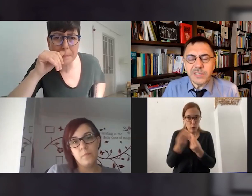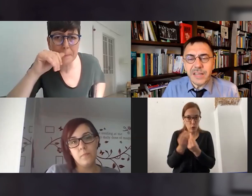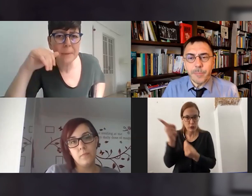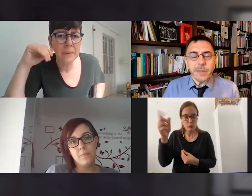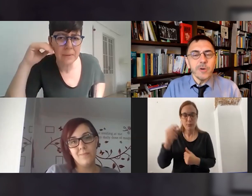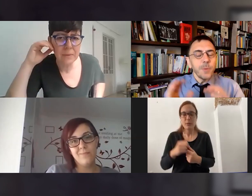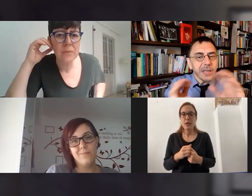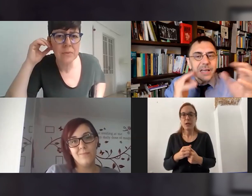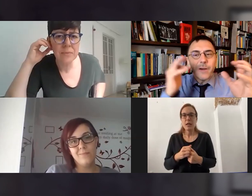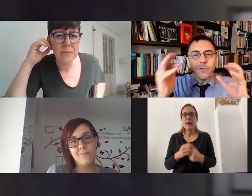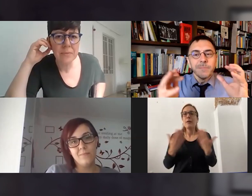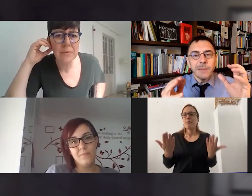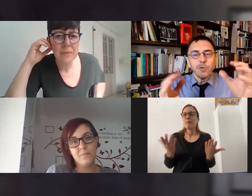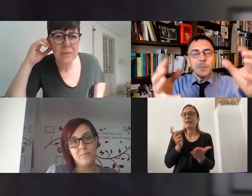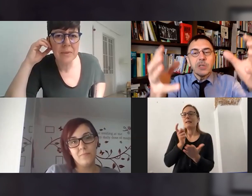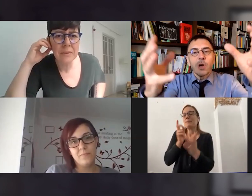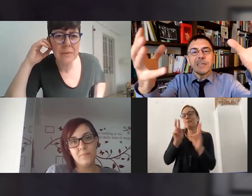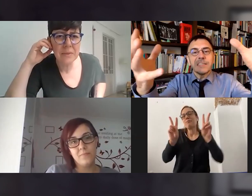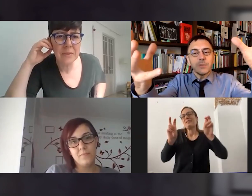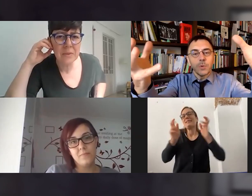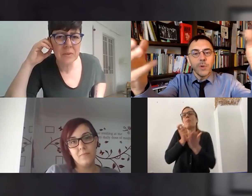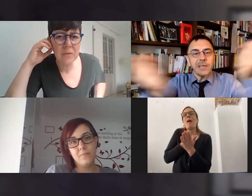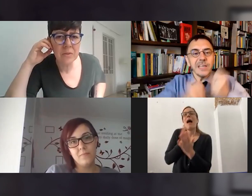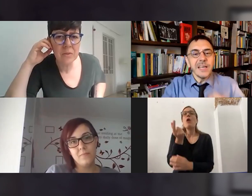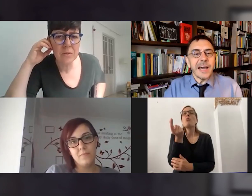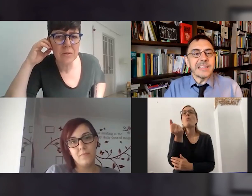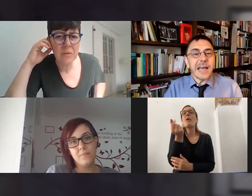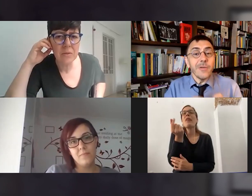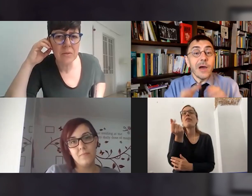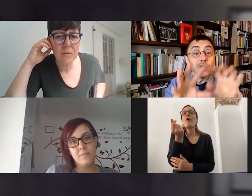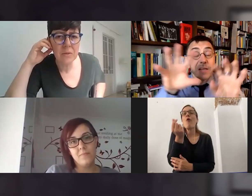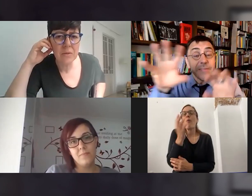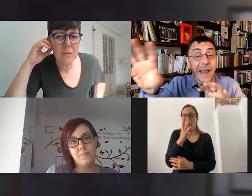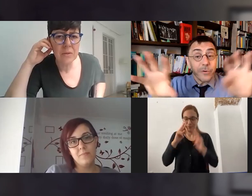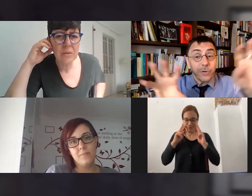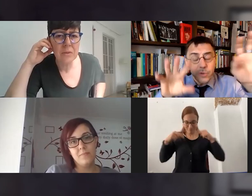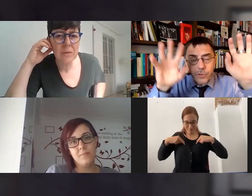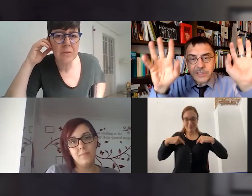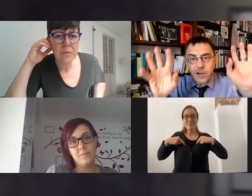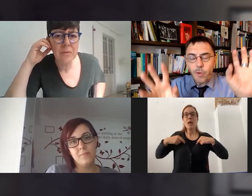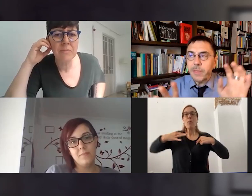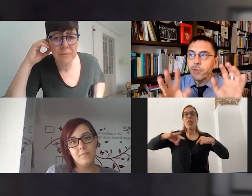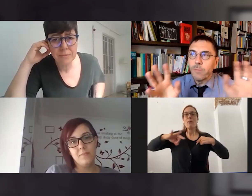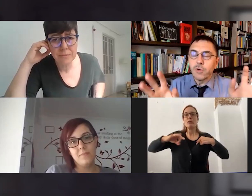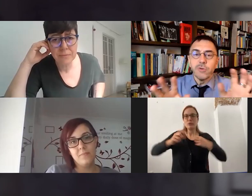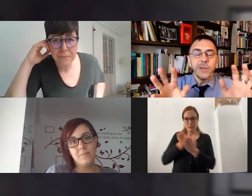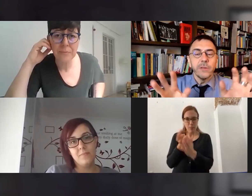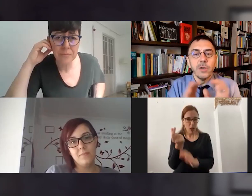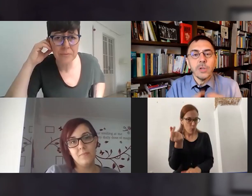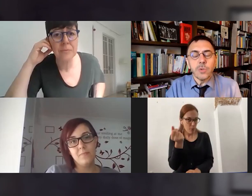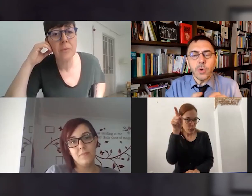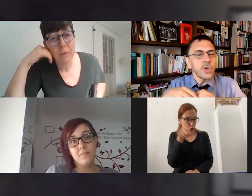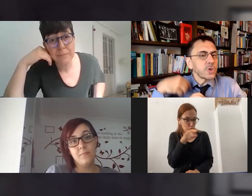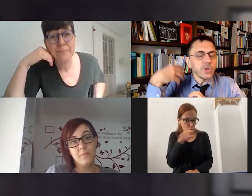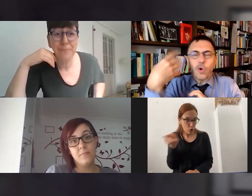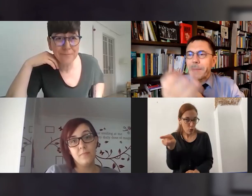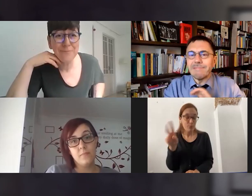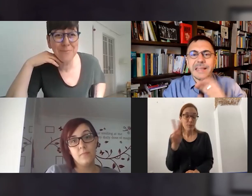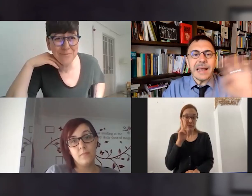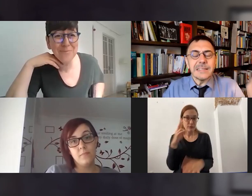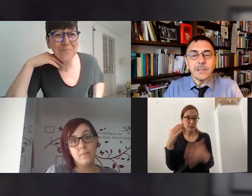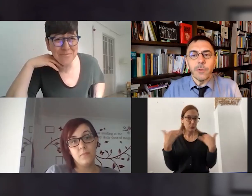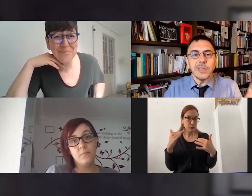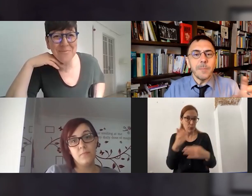precio por ser de Podemos? Porque, claro, hemos visto cómo esas estructuras han atacado a los liderazgos, ¿no?, desde el comienzo, y lo hemos sufrido todos nosotros